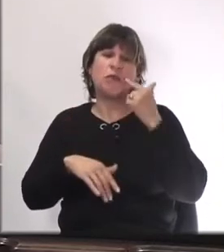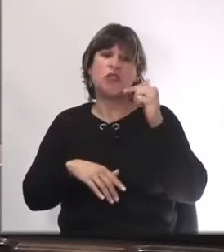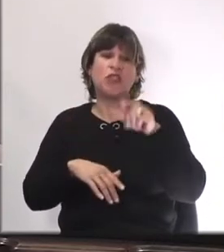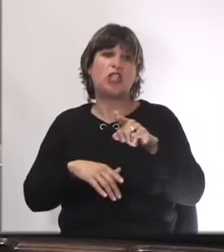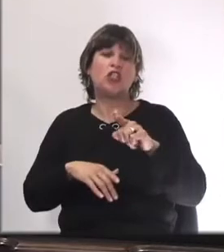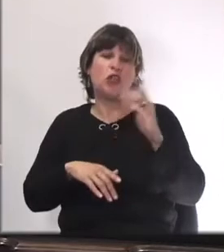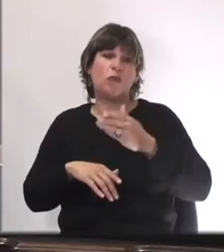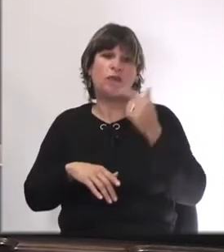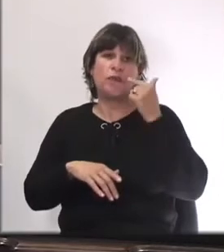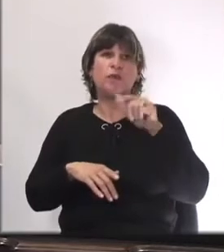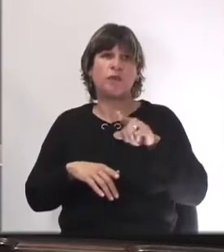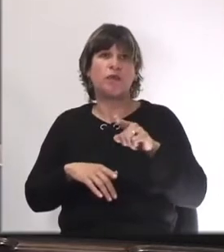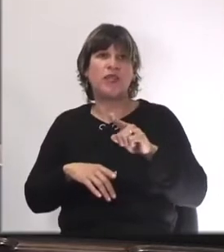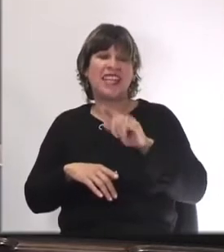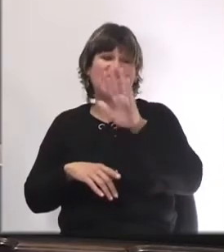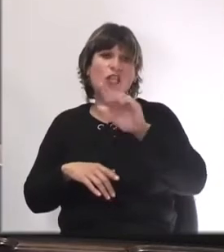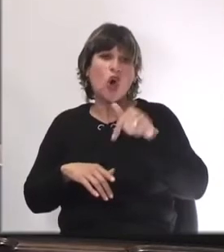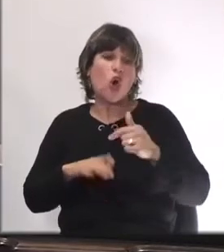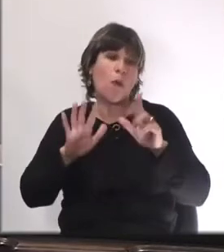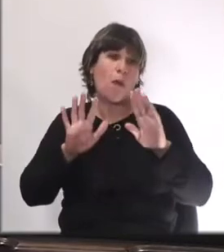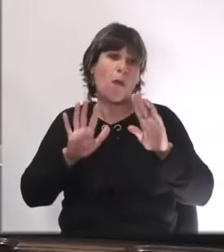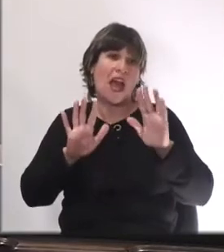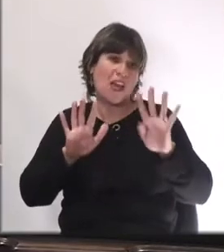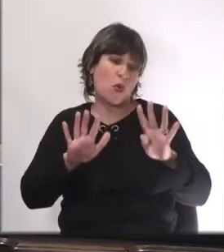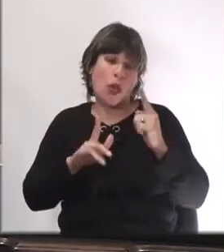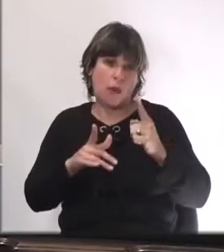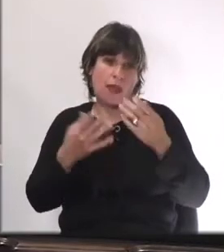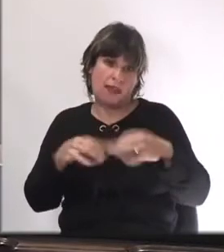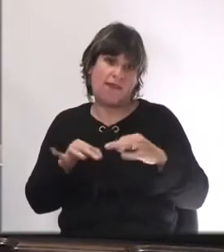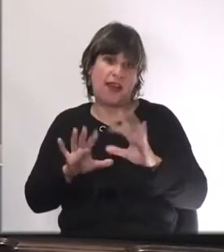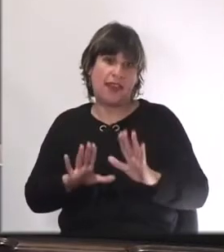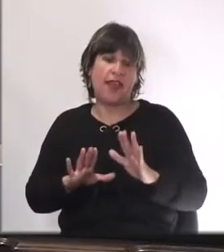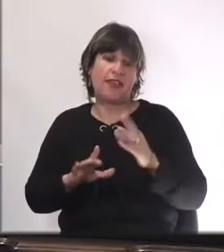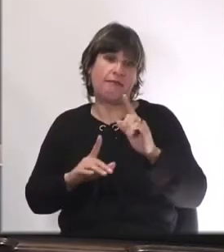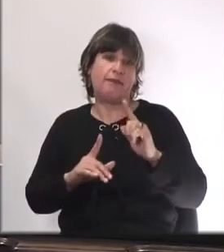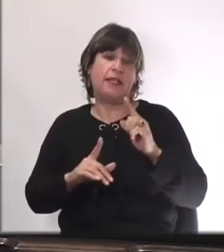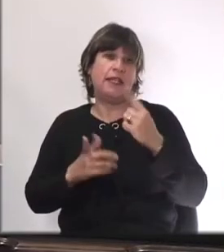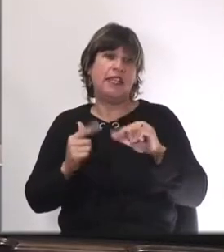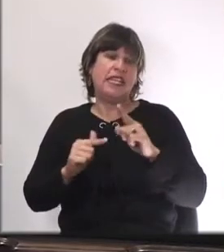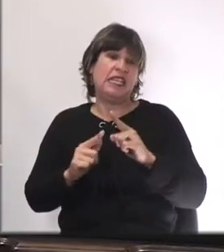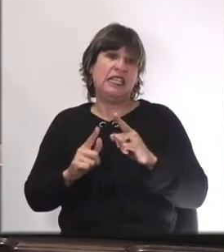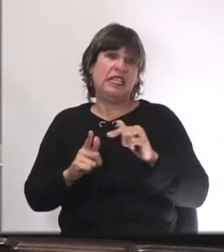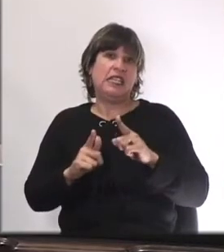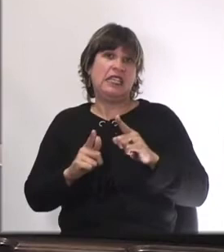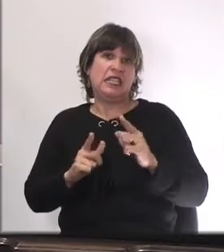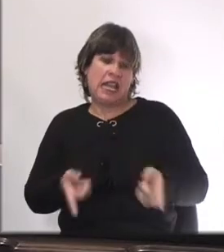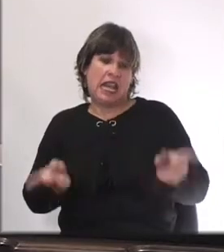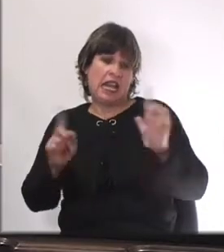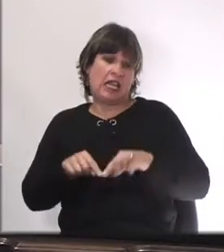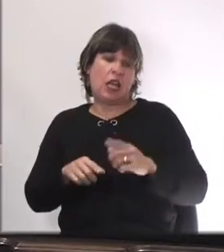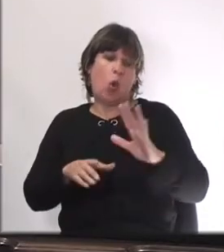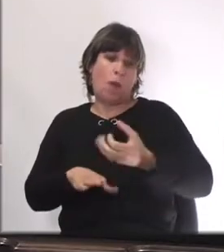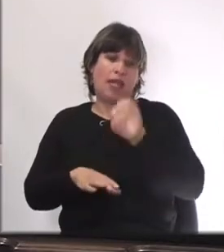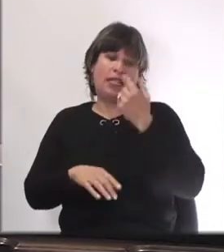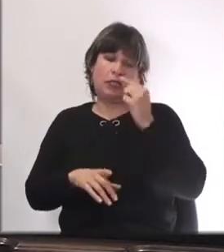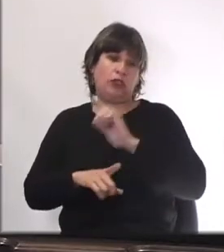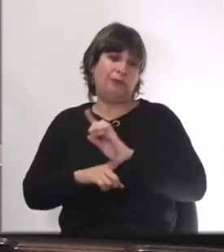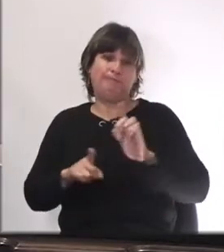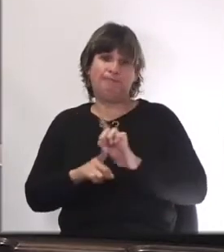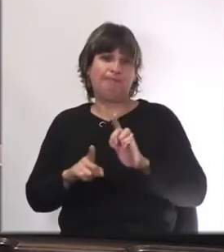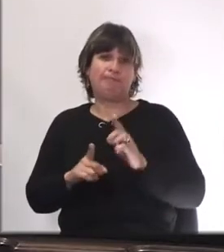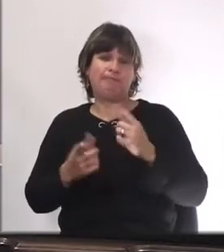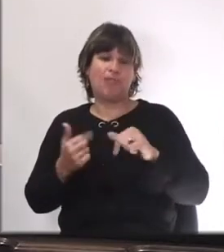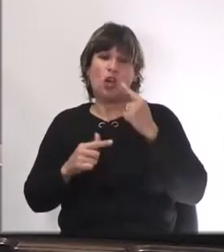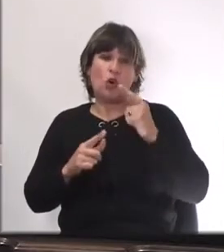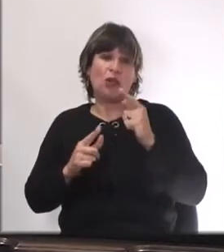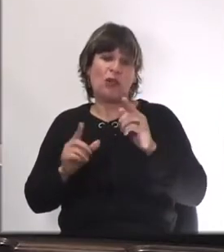caída en 2020 fue del 5,9% y la recuperación probablemente no esté en esos niveles, más, está